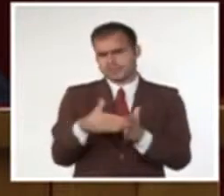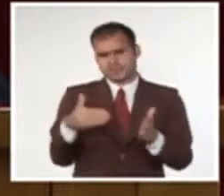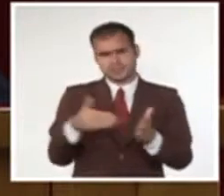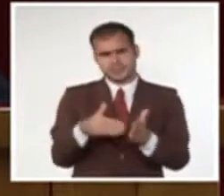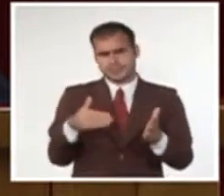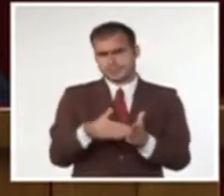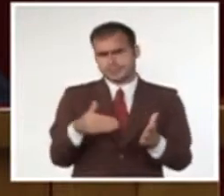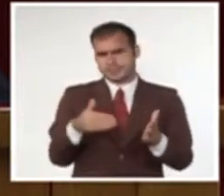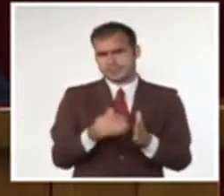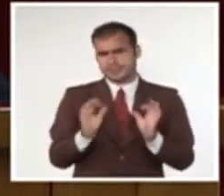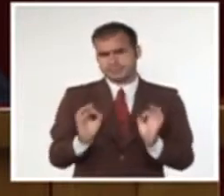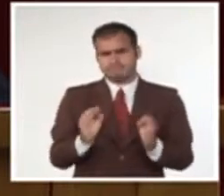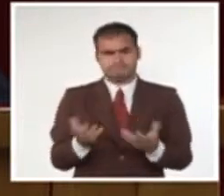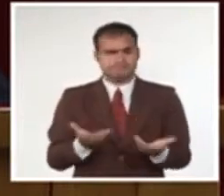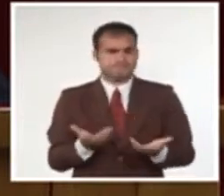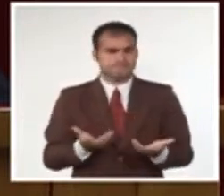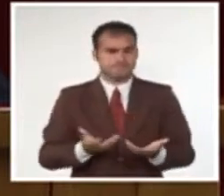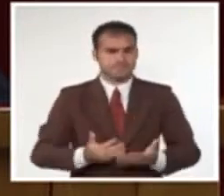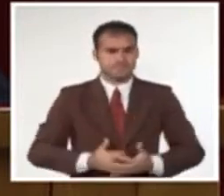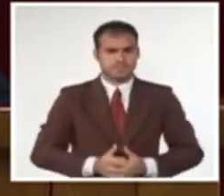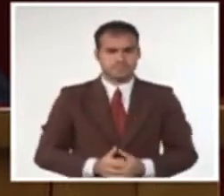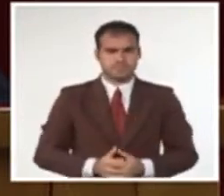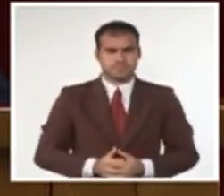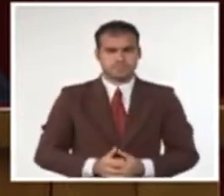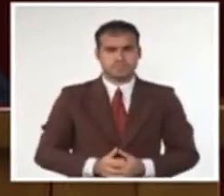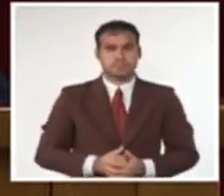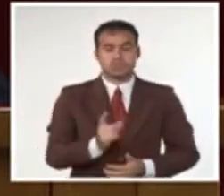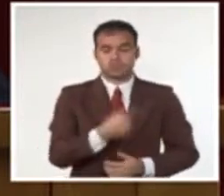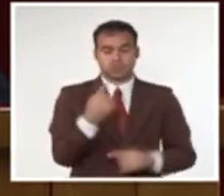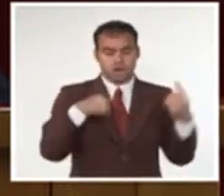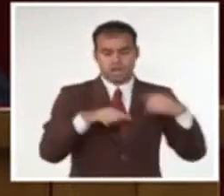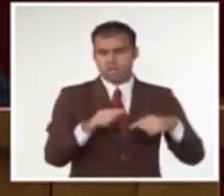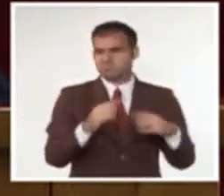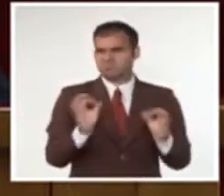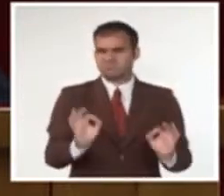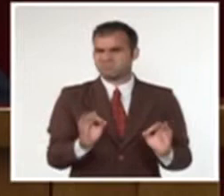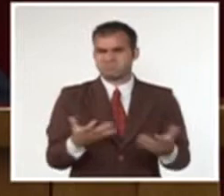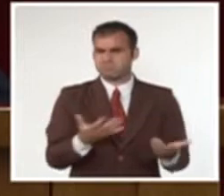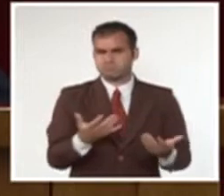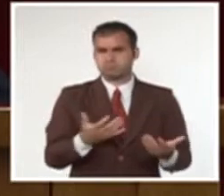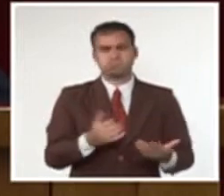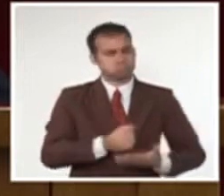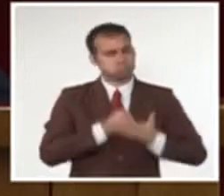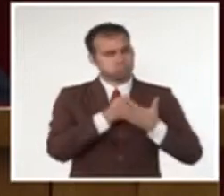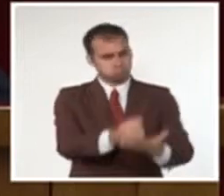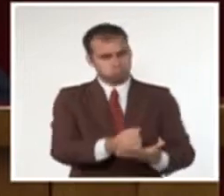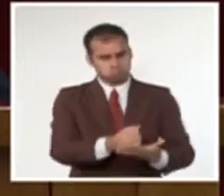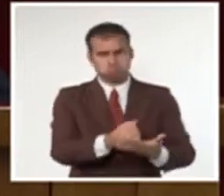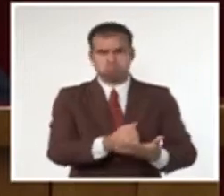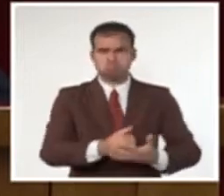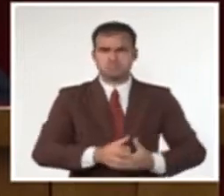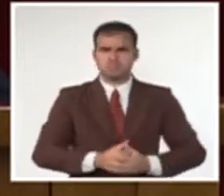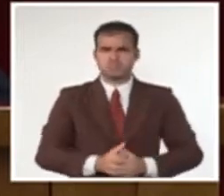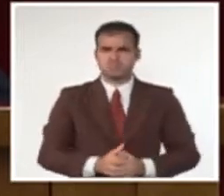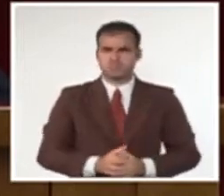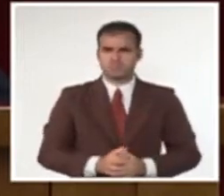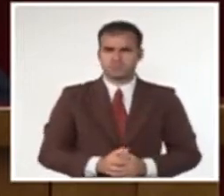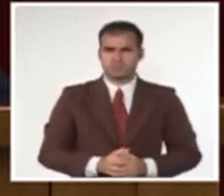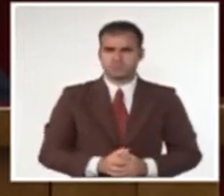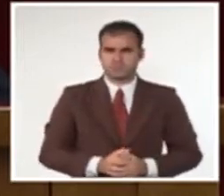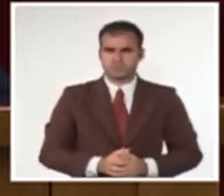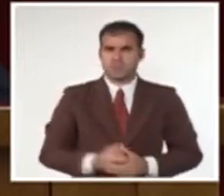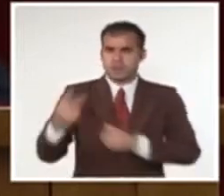derecho internacional, es el que crea, ama y funda. Estuvo presente en varios lugares del